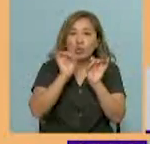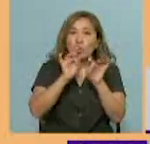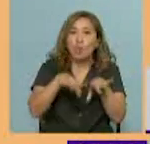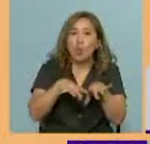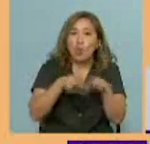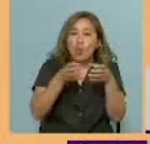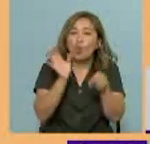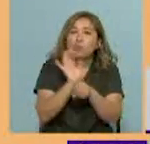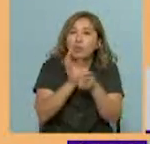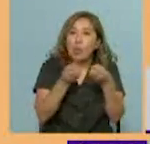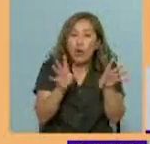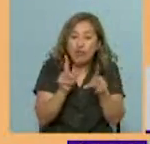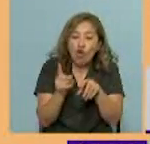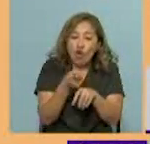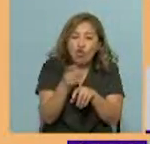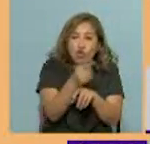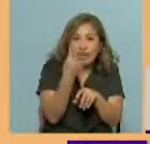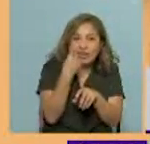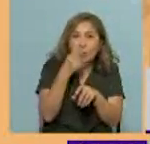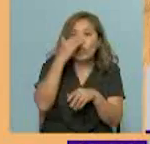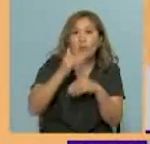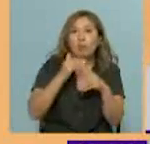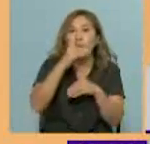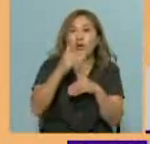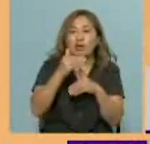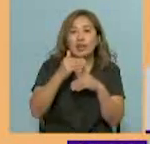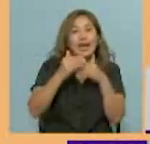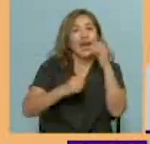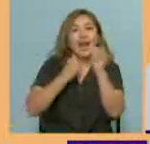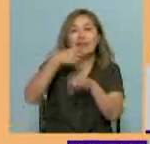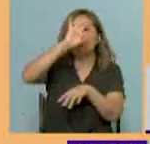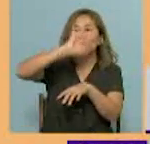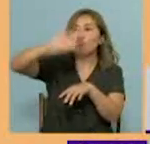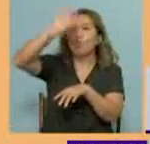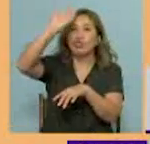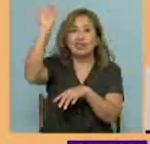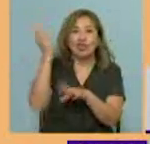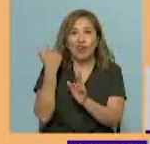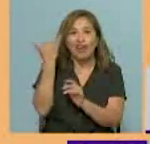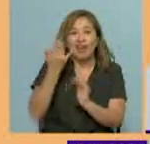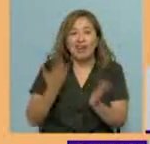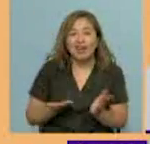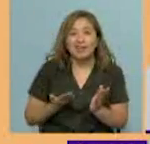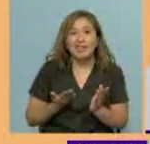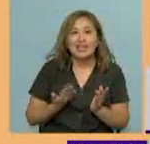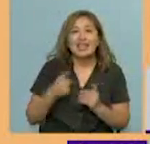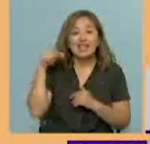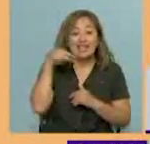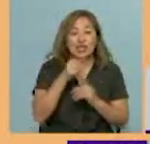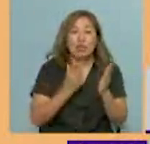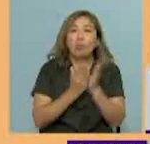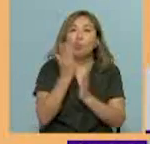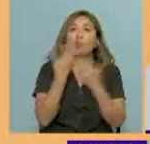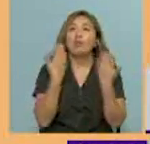y ahí sale un gusanito que es la larva después otro que es la pupa hasta que sale el mosquito definitivo y los huevos pueden